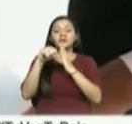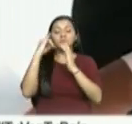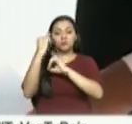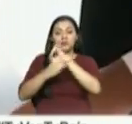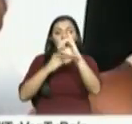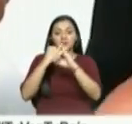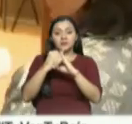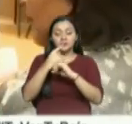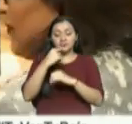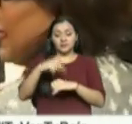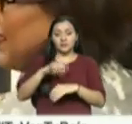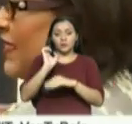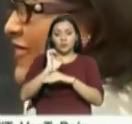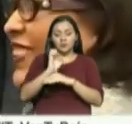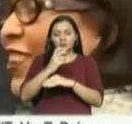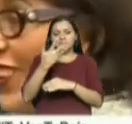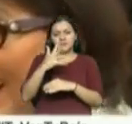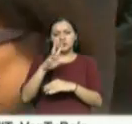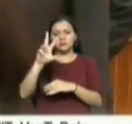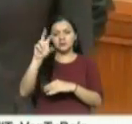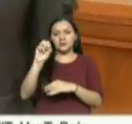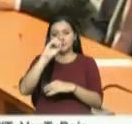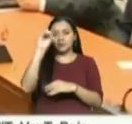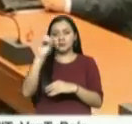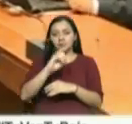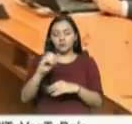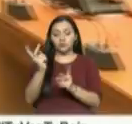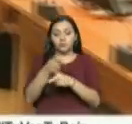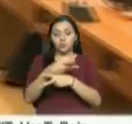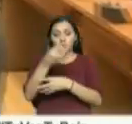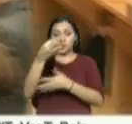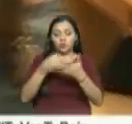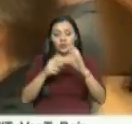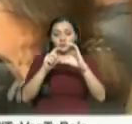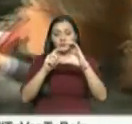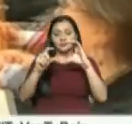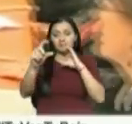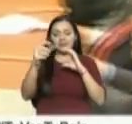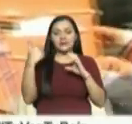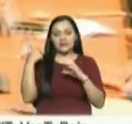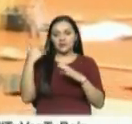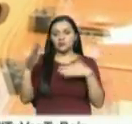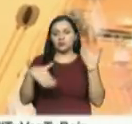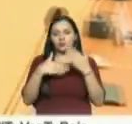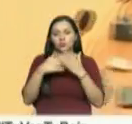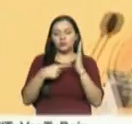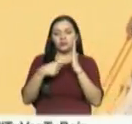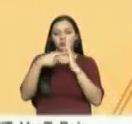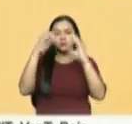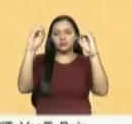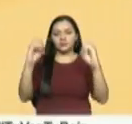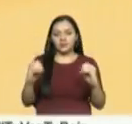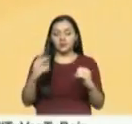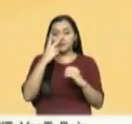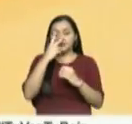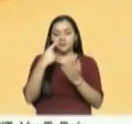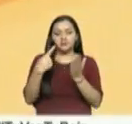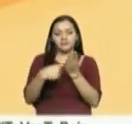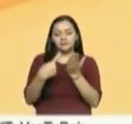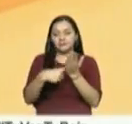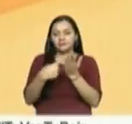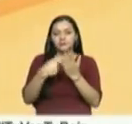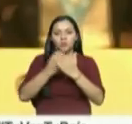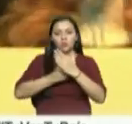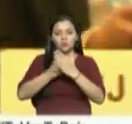República, Guillaume Long, cerca del 30% del PIB del país se encuentra en paraísos fiscales. Para combatir este tipo